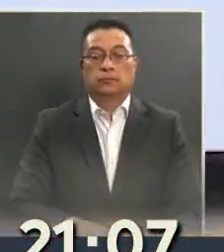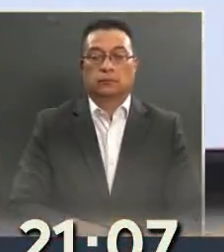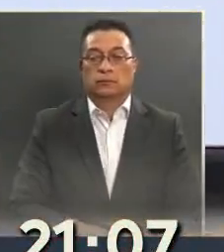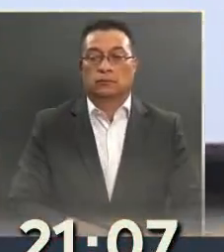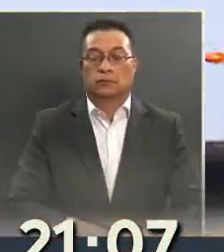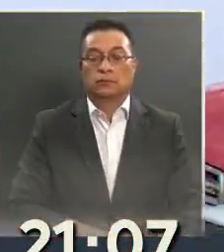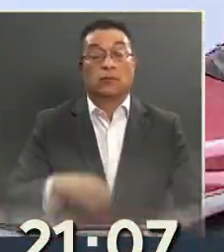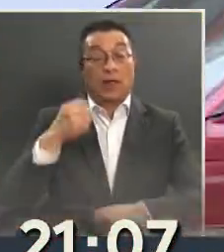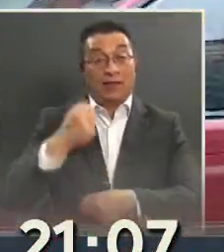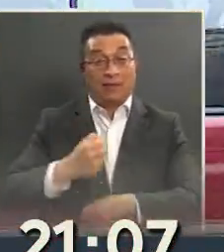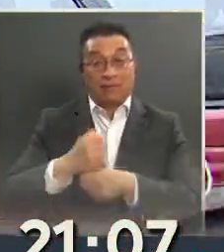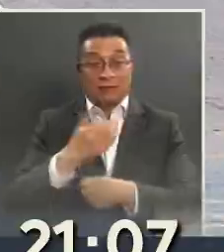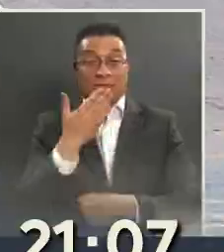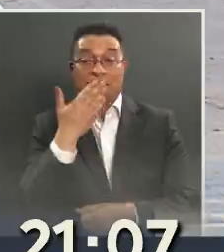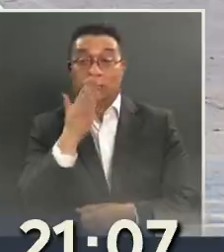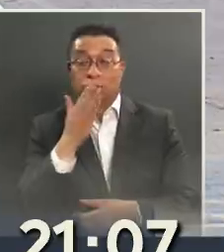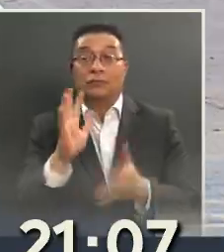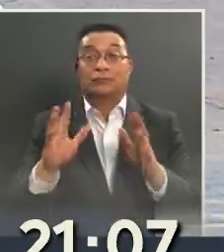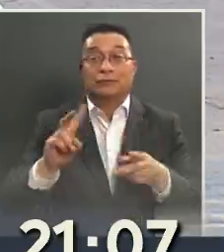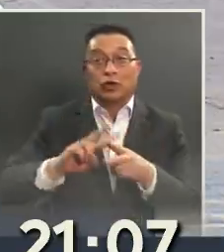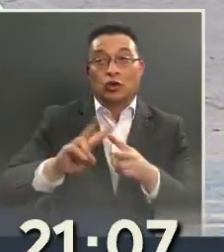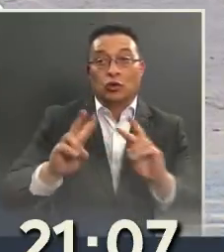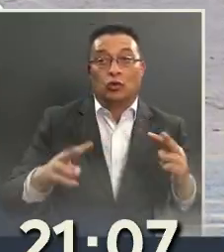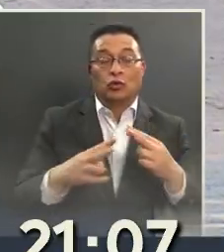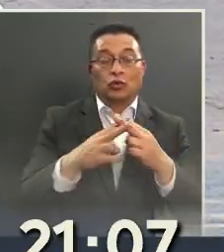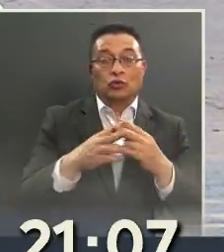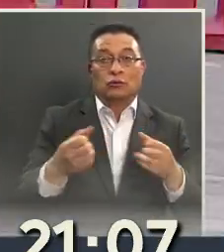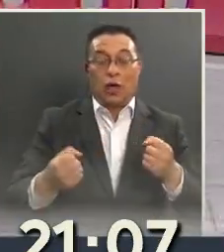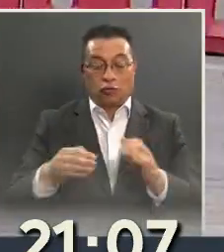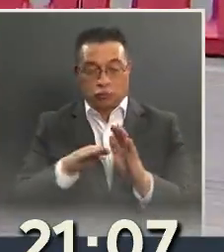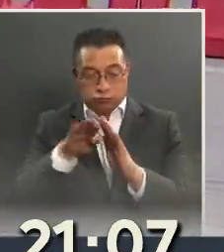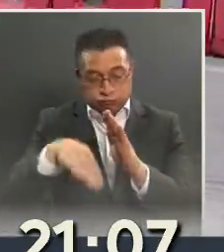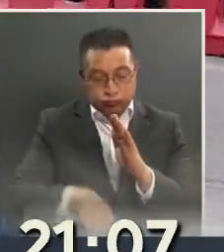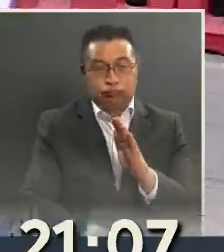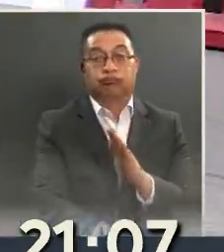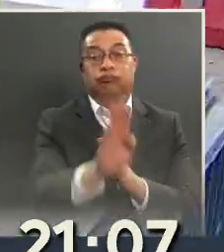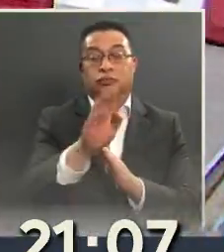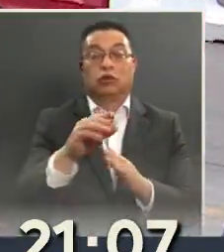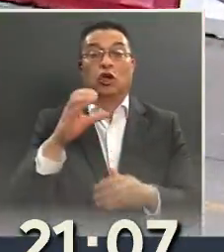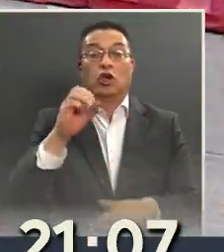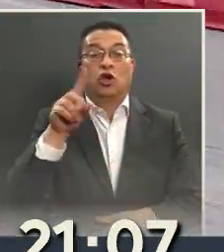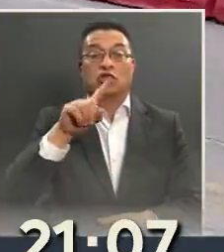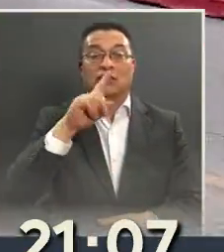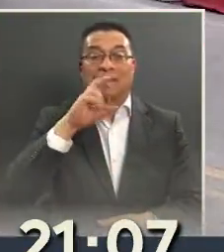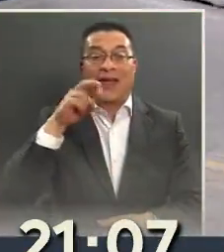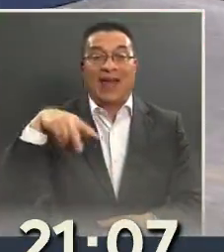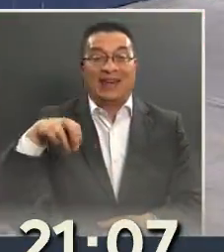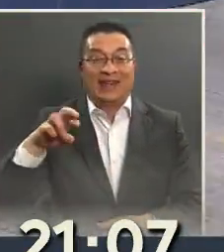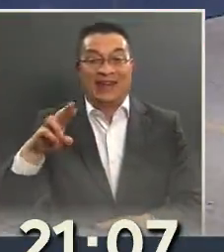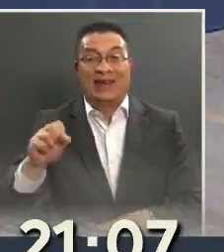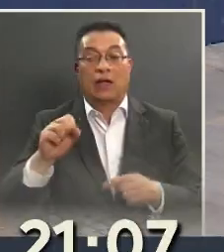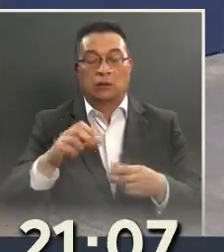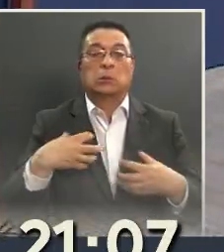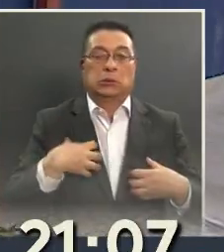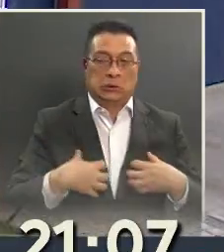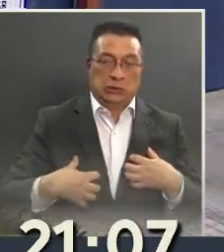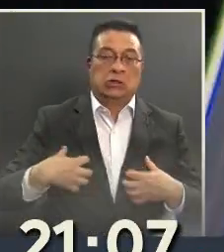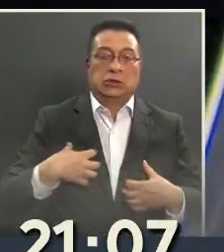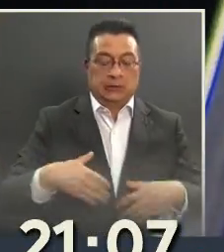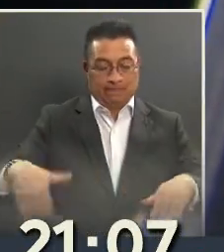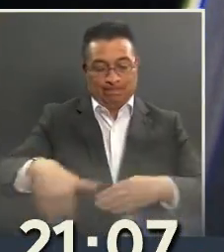Los trabajos de mejoramiento vial y la construcción de una salida vehicular subterránea desde el Costanera Center han generado más de una molestia en Avenida